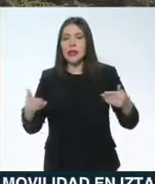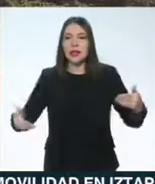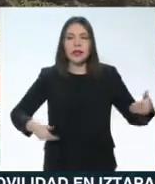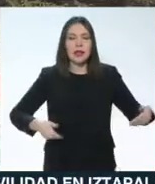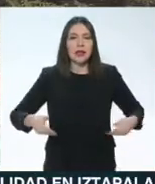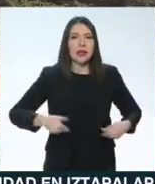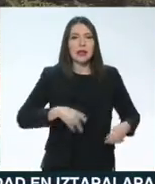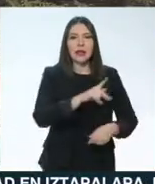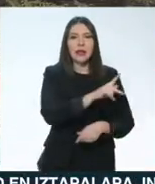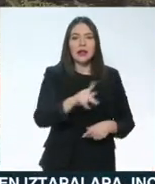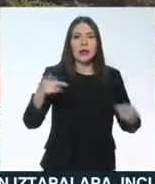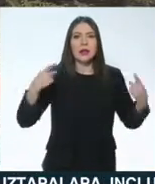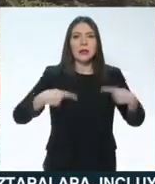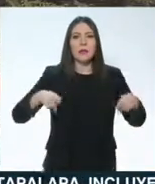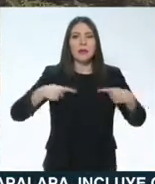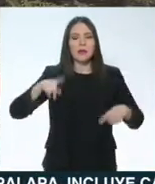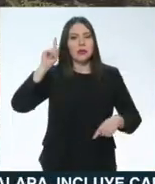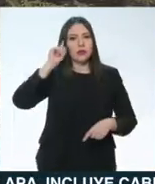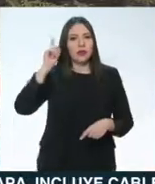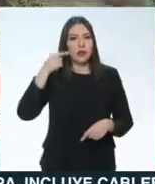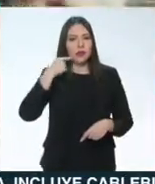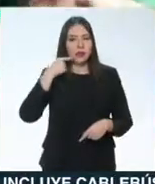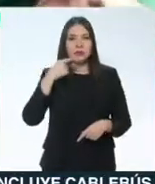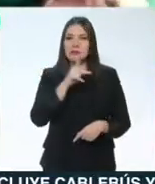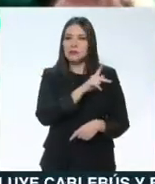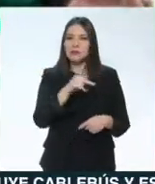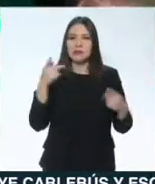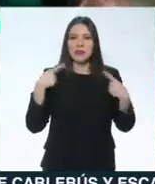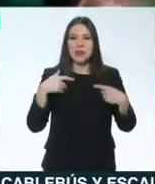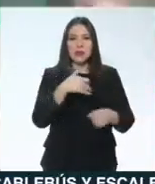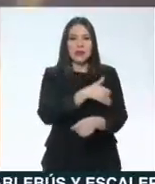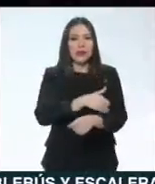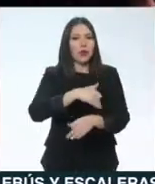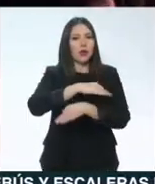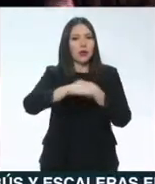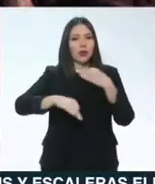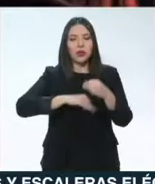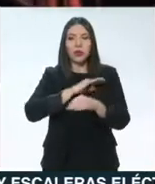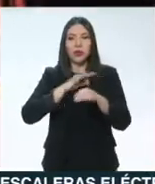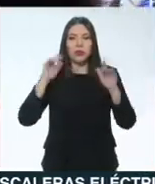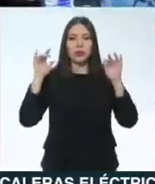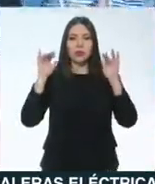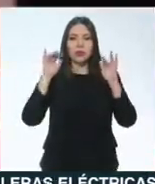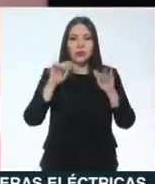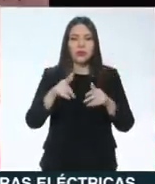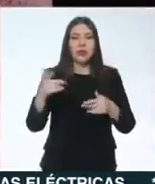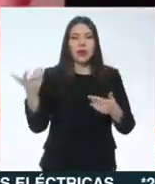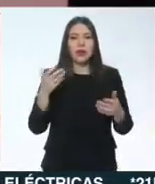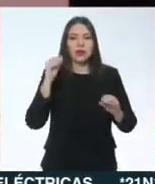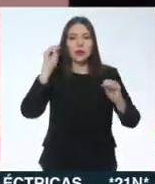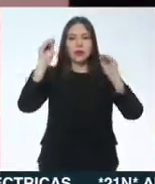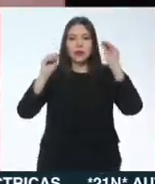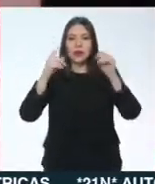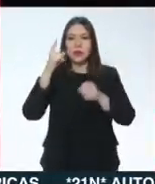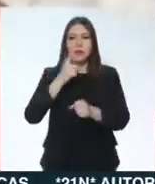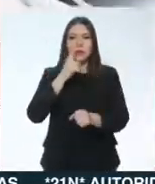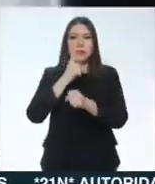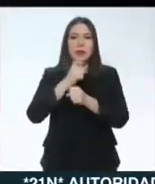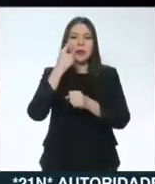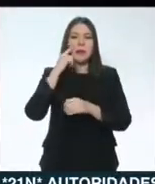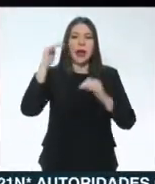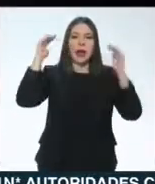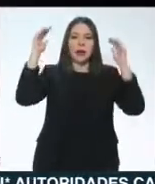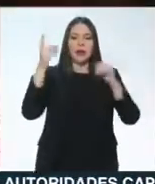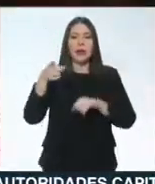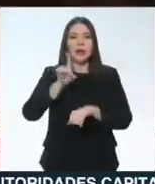por sordos. Es teatro para toda la familia, es teatro para todo el público, y arrancamos con un montaje para adultos el sábado